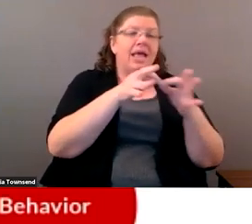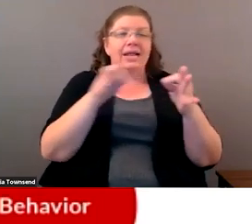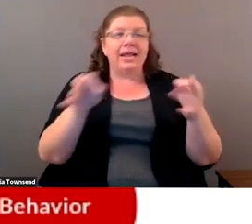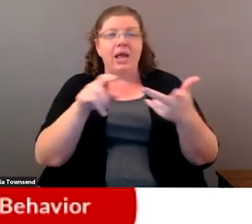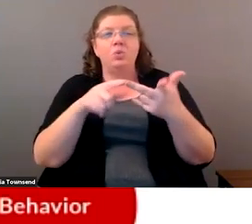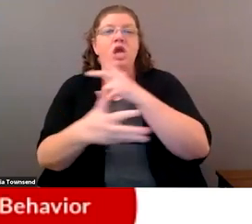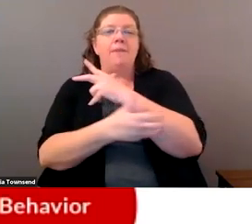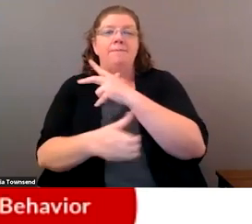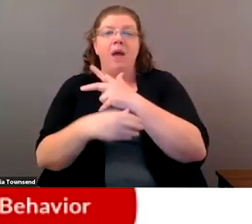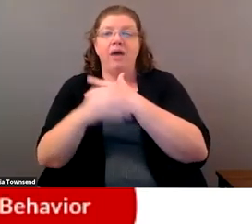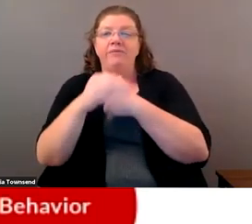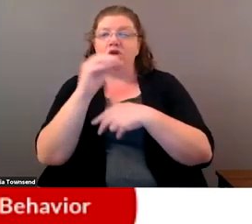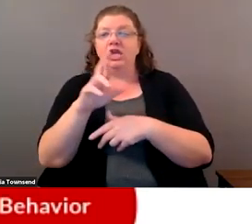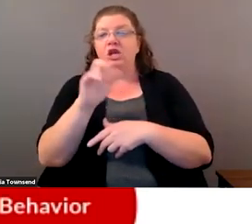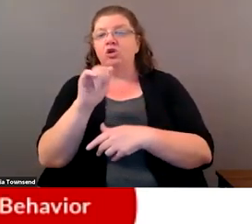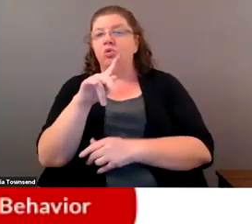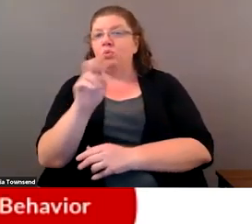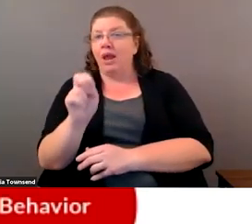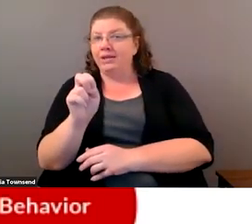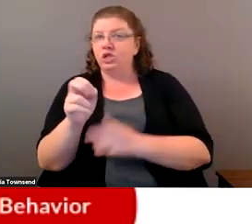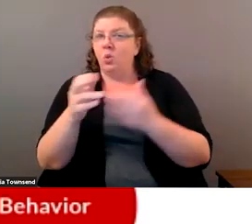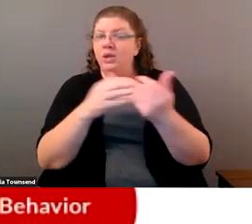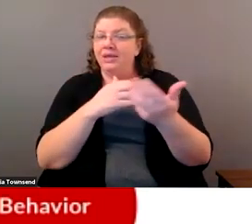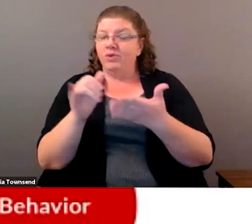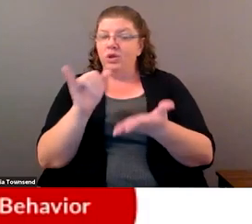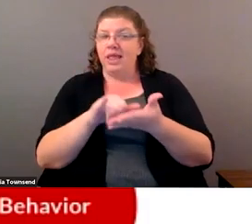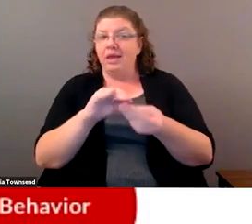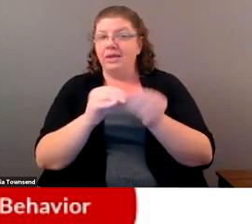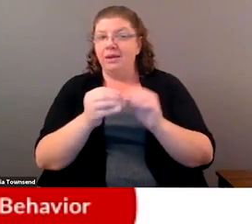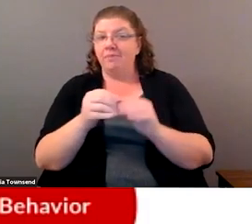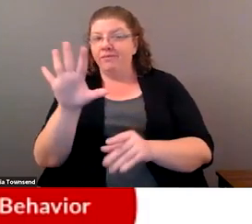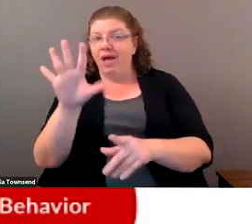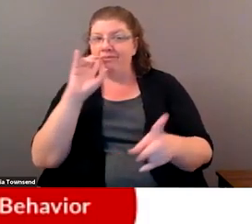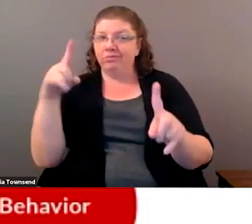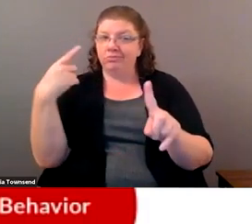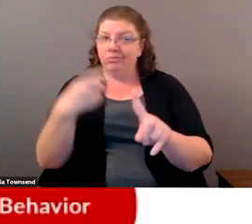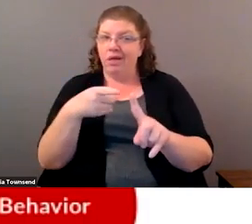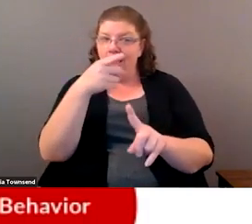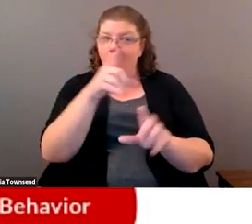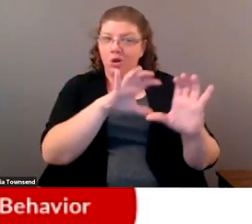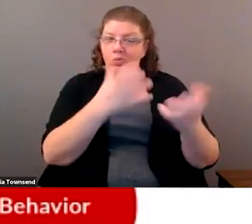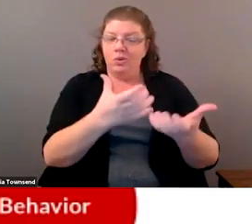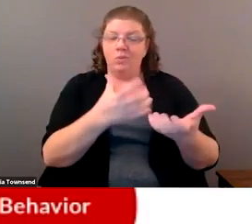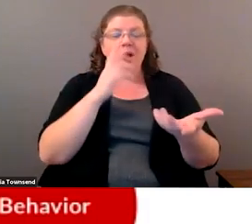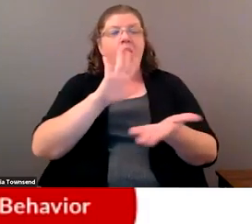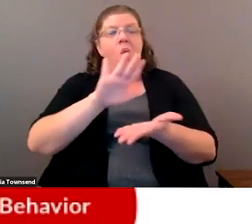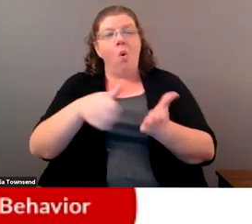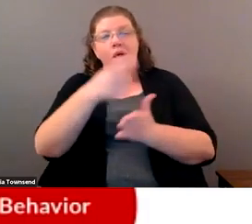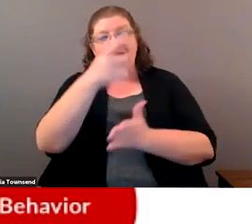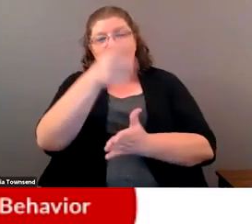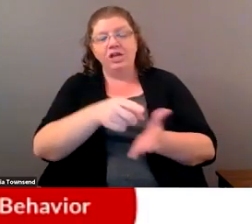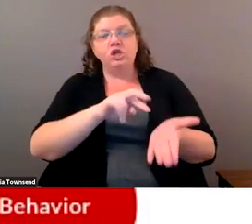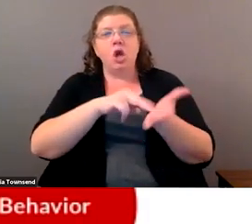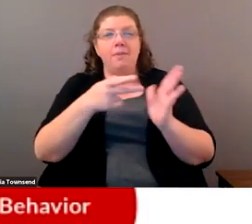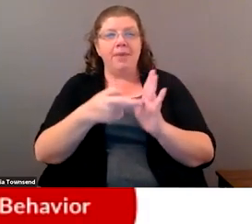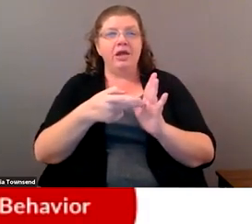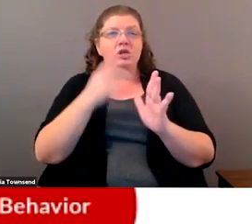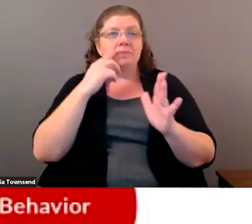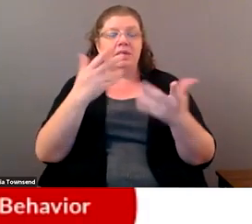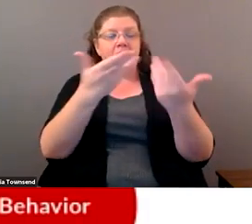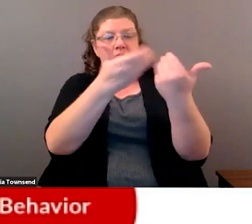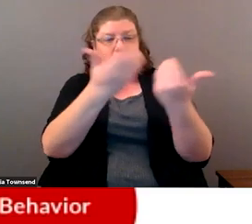estar desglosados por lo su proposición de es por raza etnicidad e índice de pobreza así que si bien el número 5